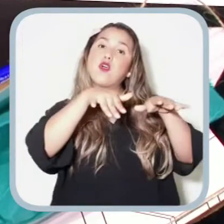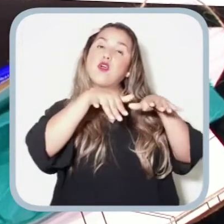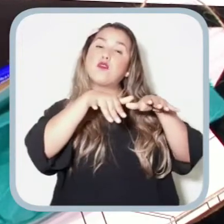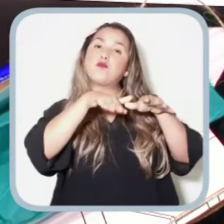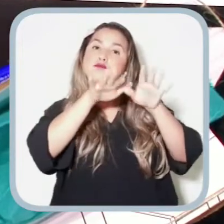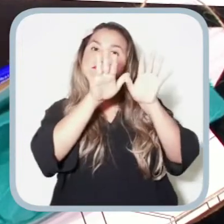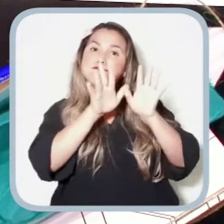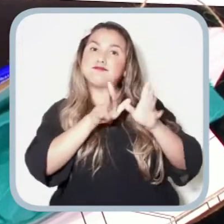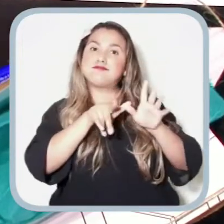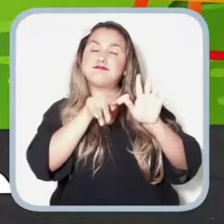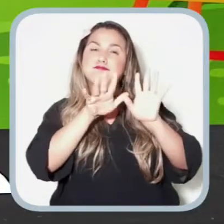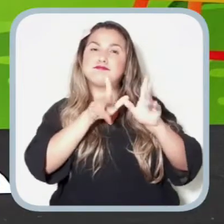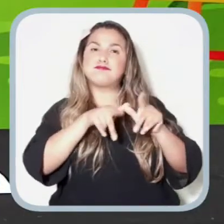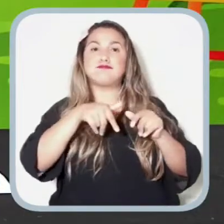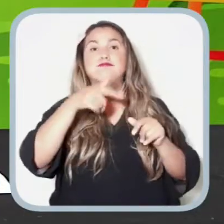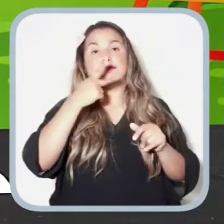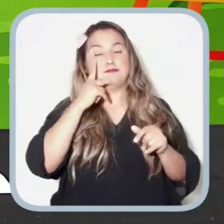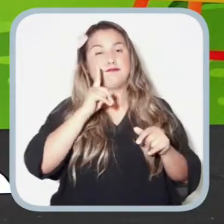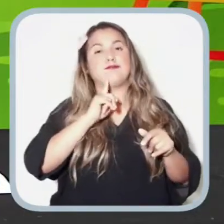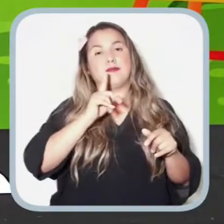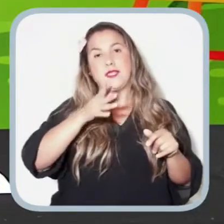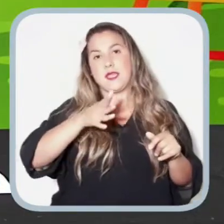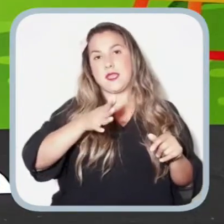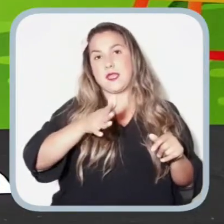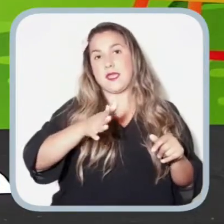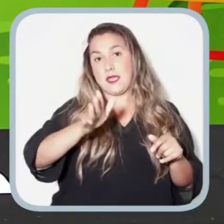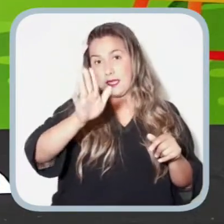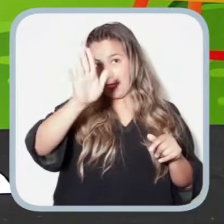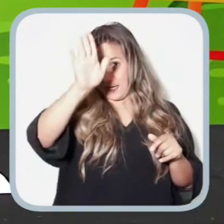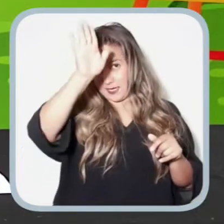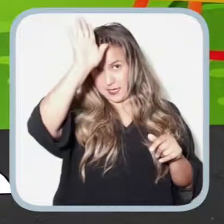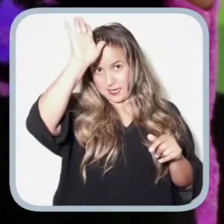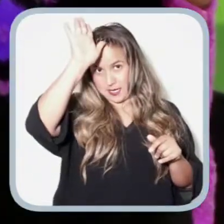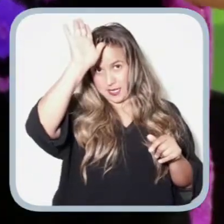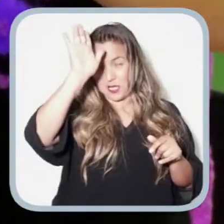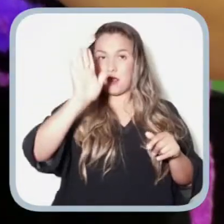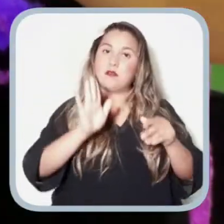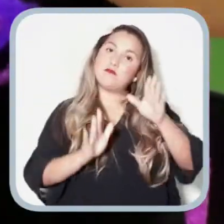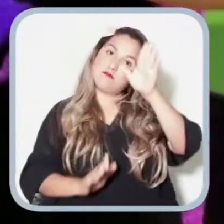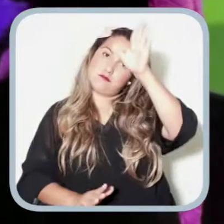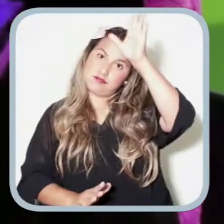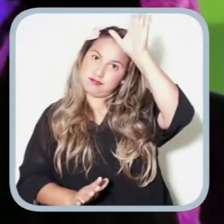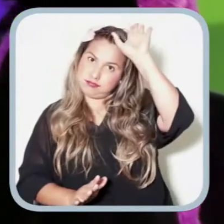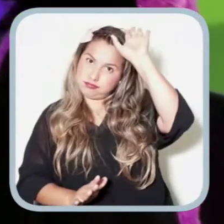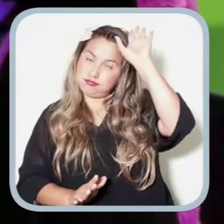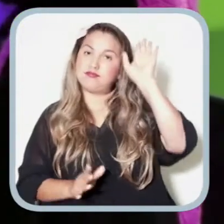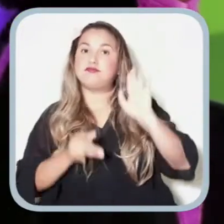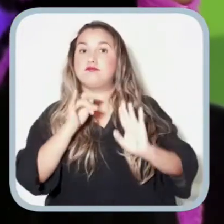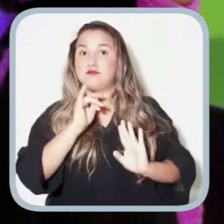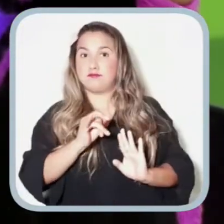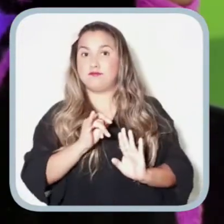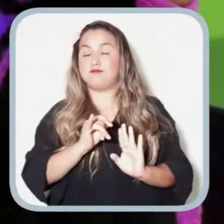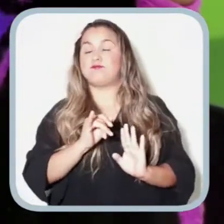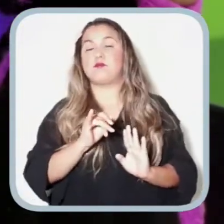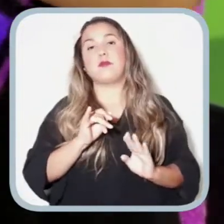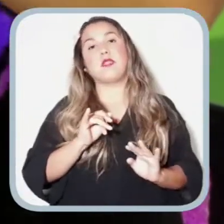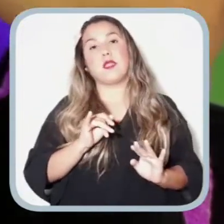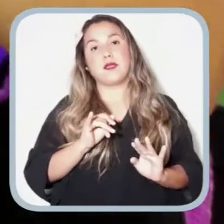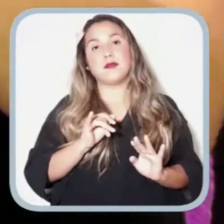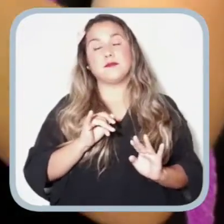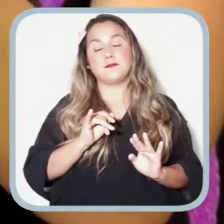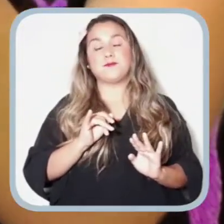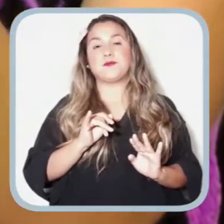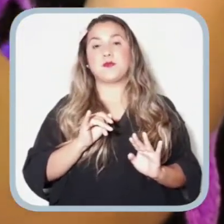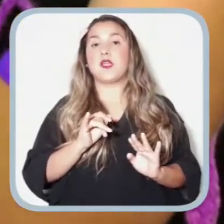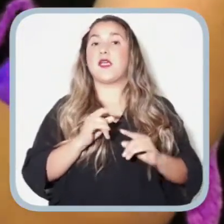porque tiene una cresta acá en su cabeza aquí tendría esta cresta ver